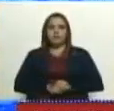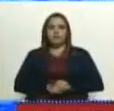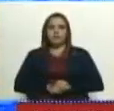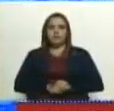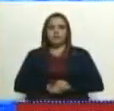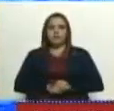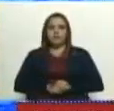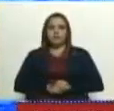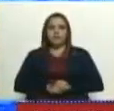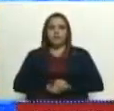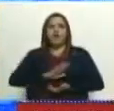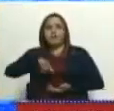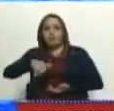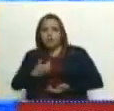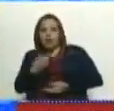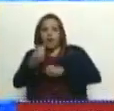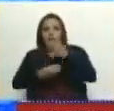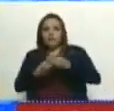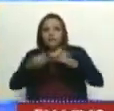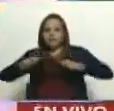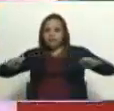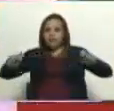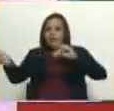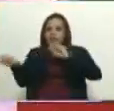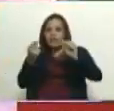Para el debate de saberes,